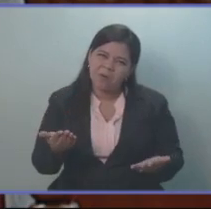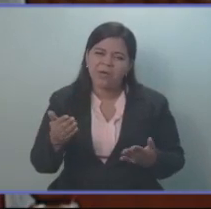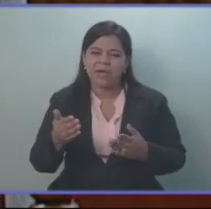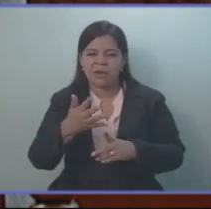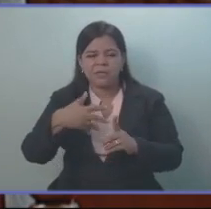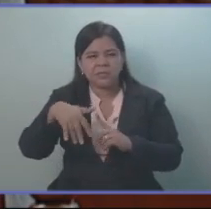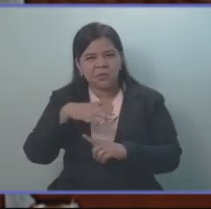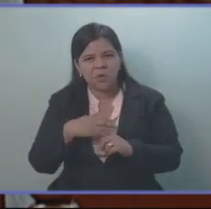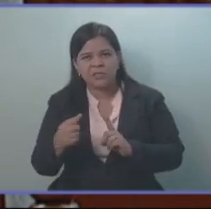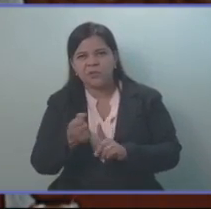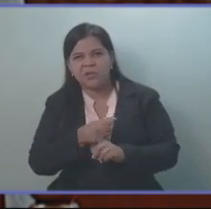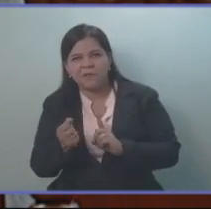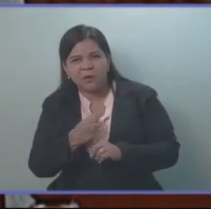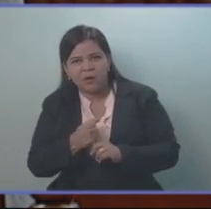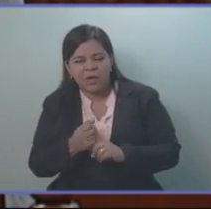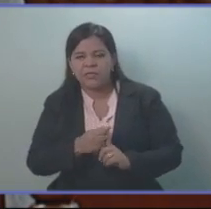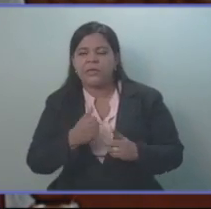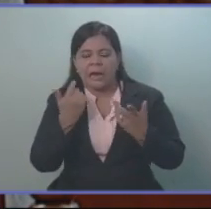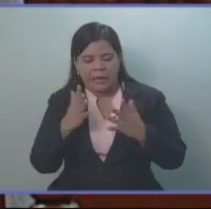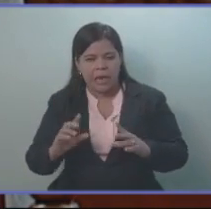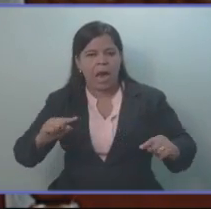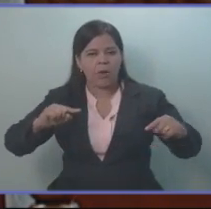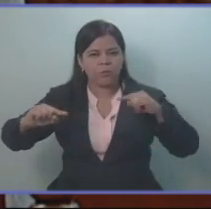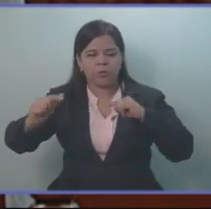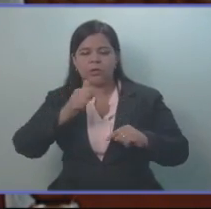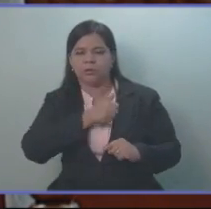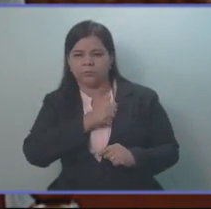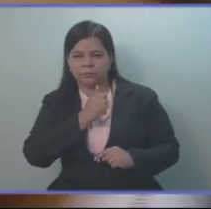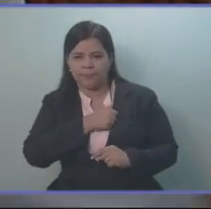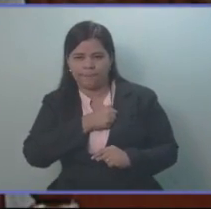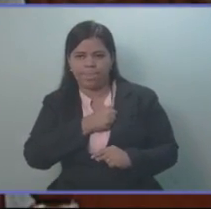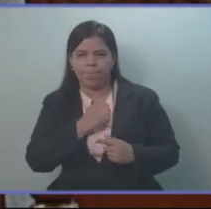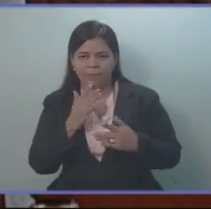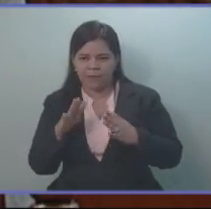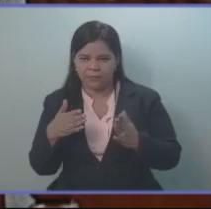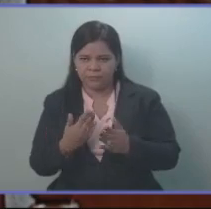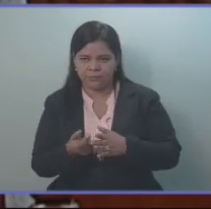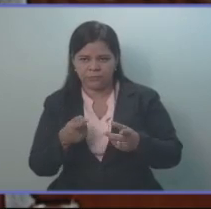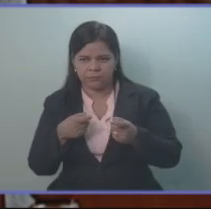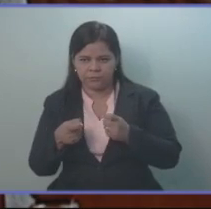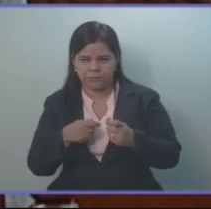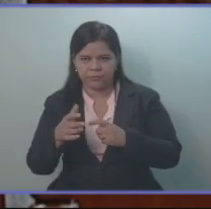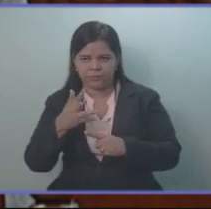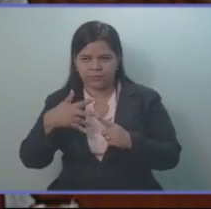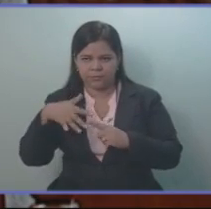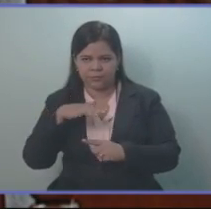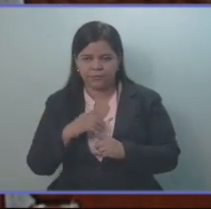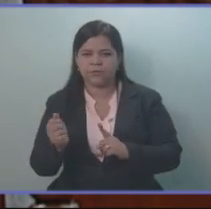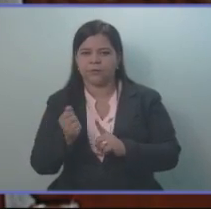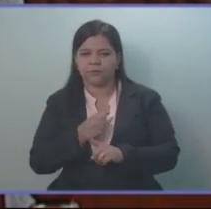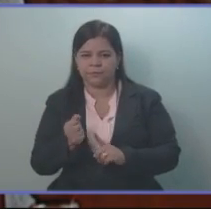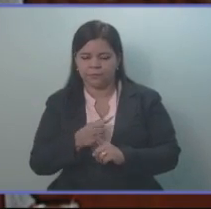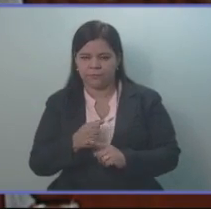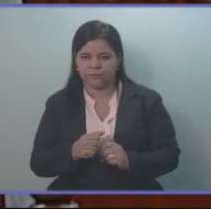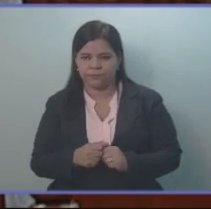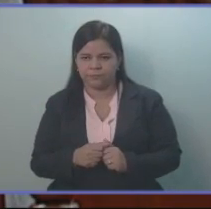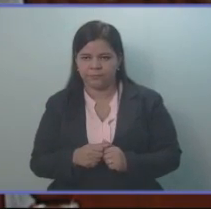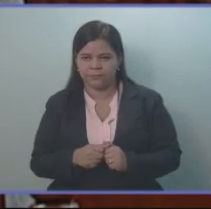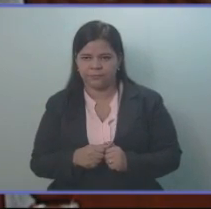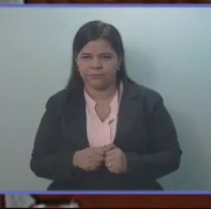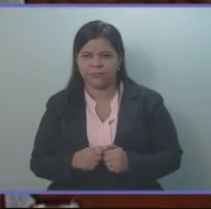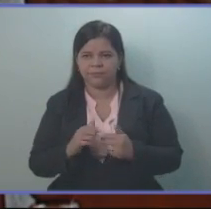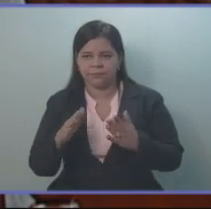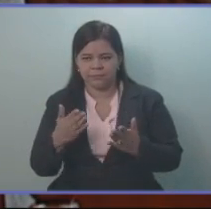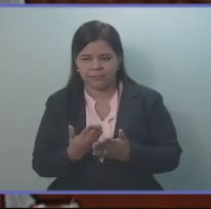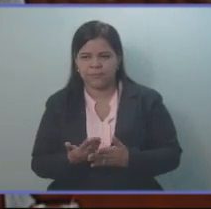violencia verificada por autoridad competente y por encontrarse en situación de riesgo medioambiental. Esta excepción